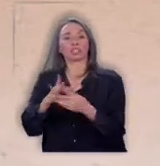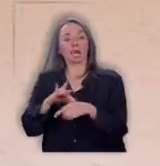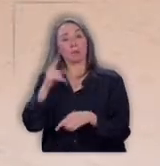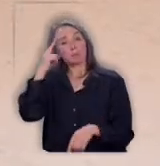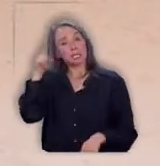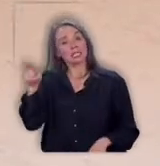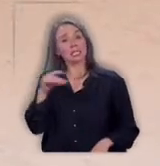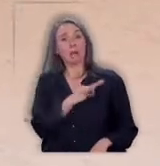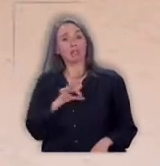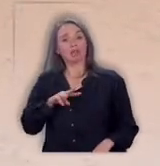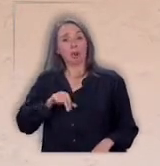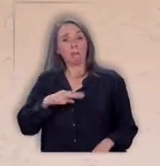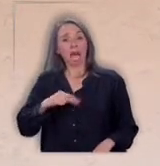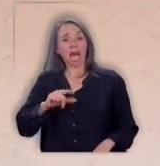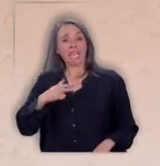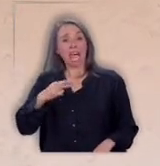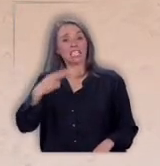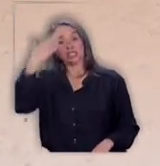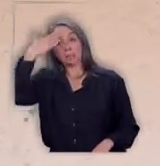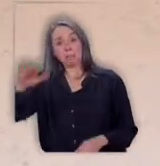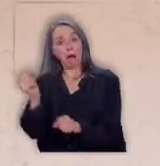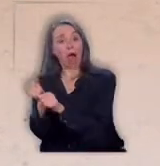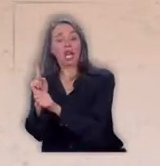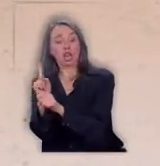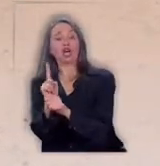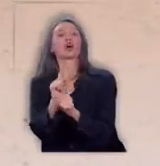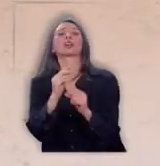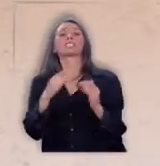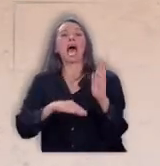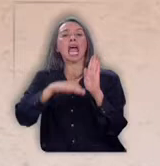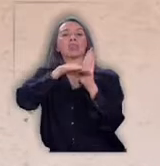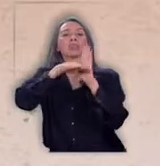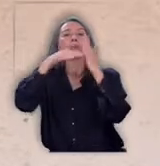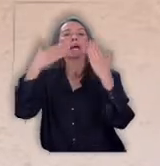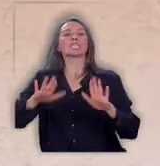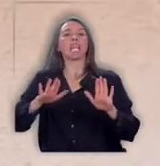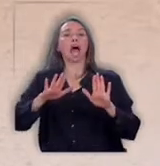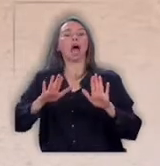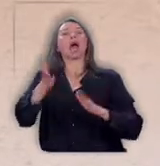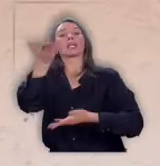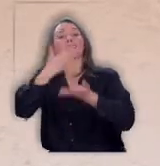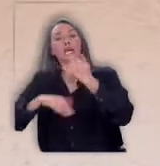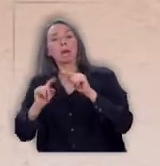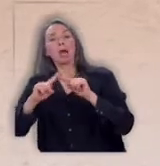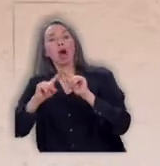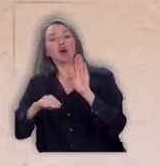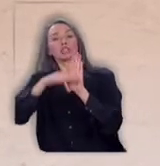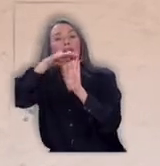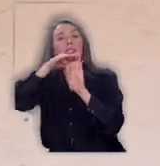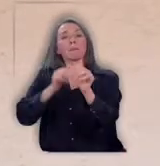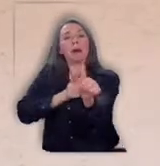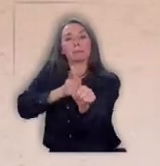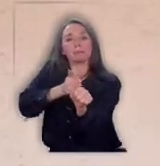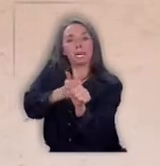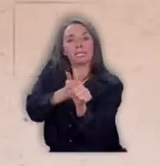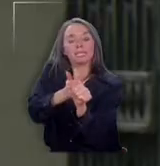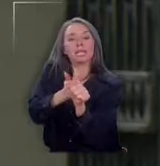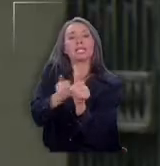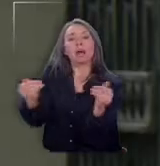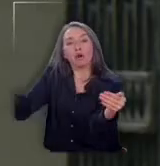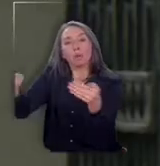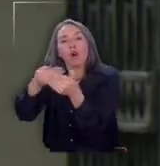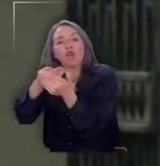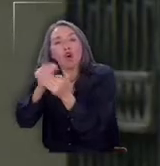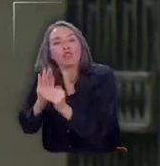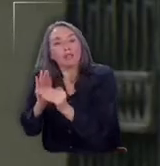haya hecho mal sino porque creo que aquí se cumplió una etapa y hoy día necesitamos entrar a una etapa mucho más cc más de contención